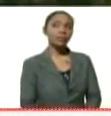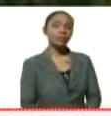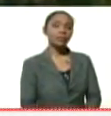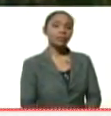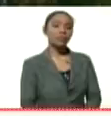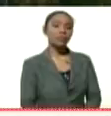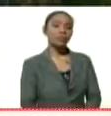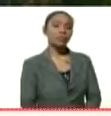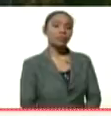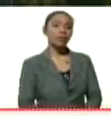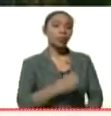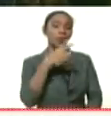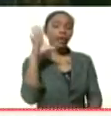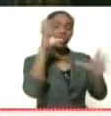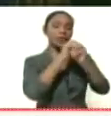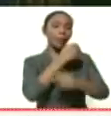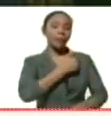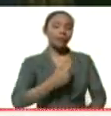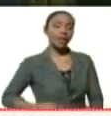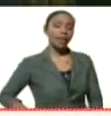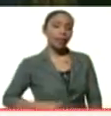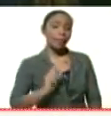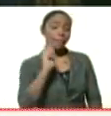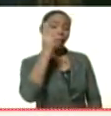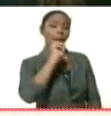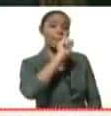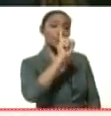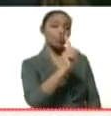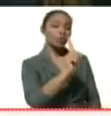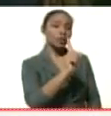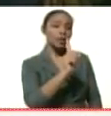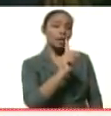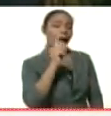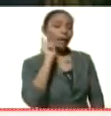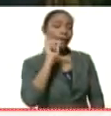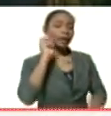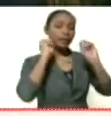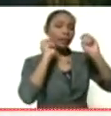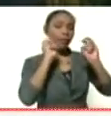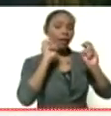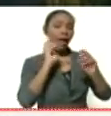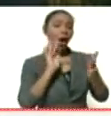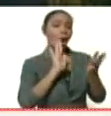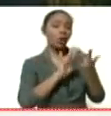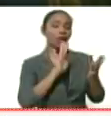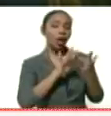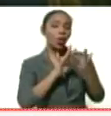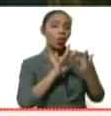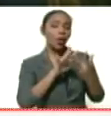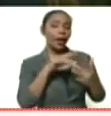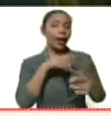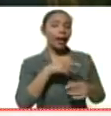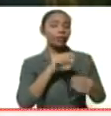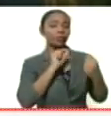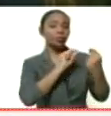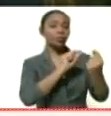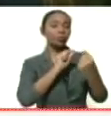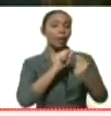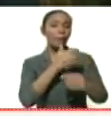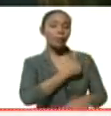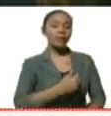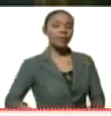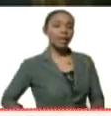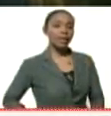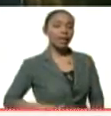Buenas noches, señor presidente. Mi primera pregunta va relacionada a propósito del contacto que sostuvo con el presidente de Argentina,